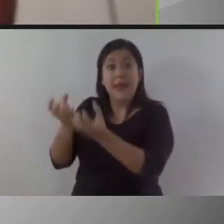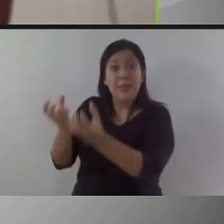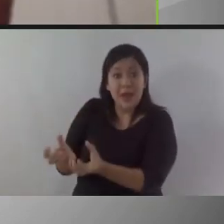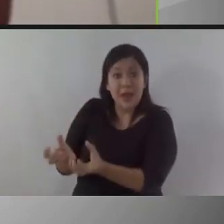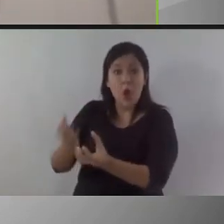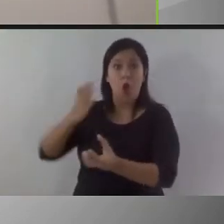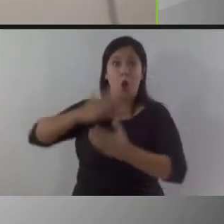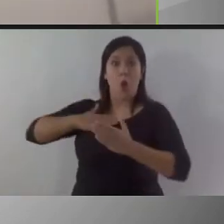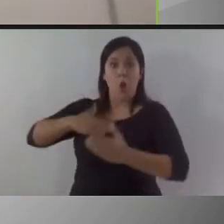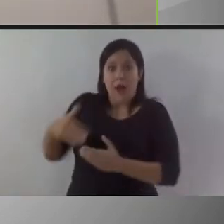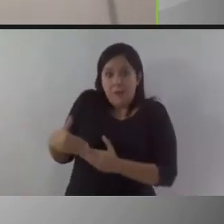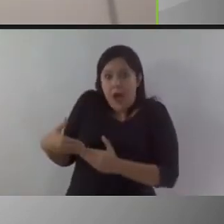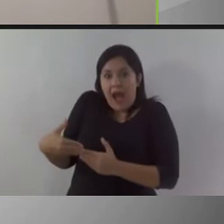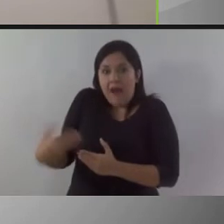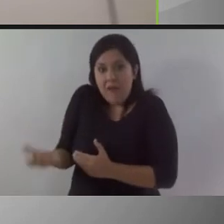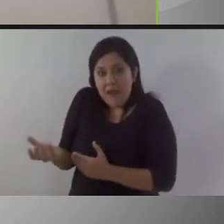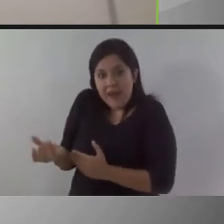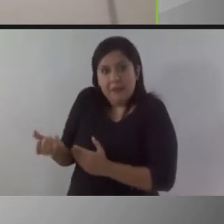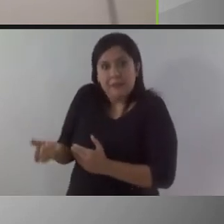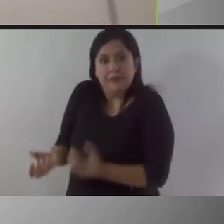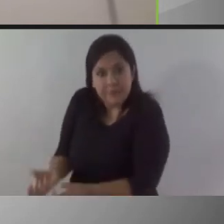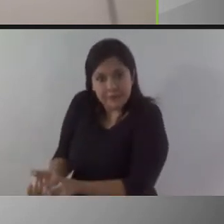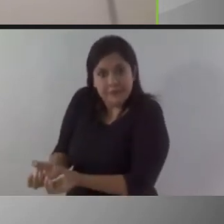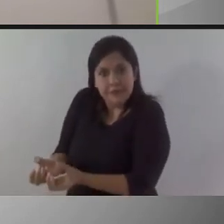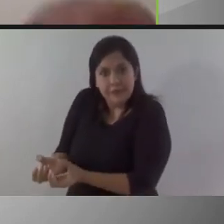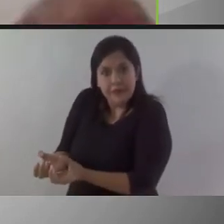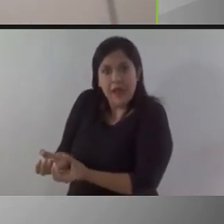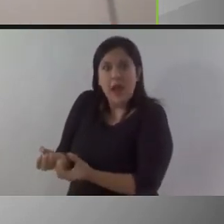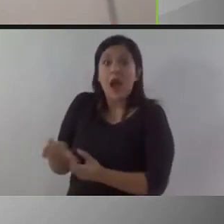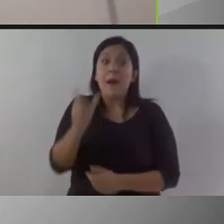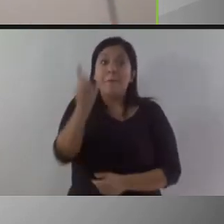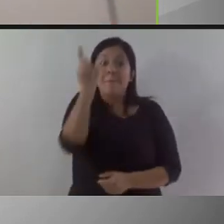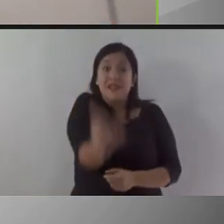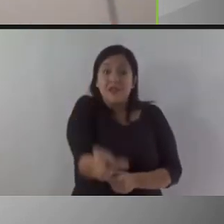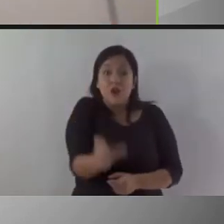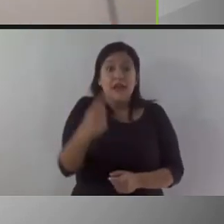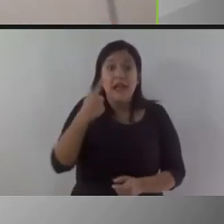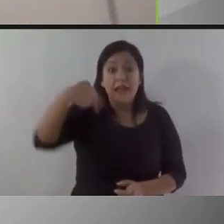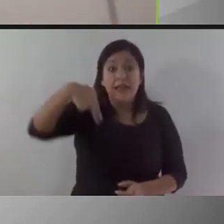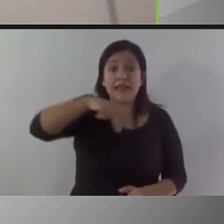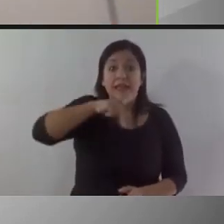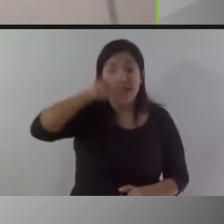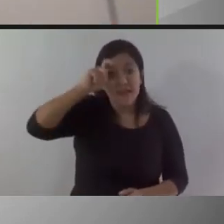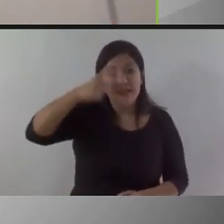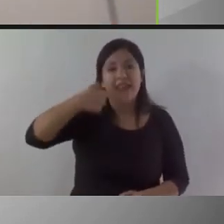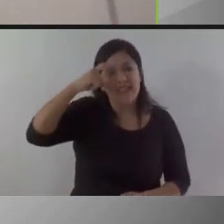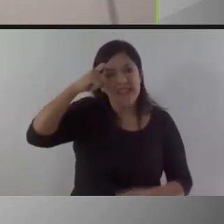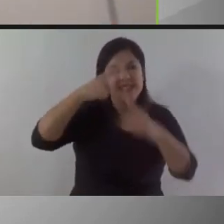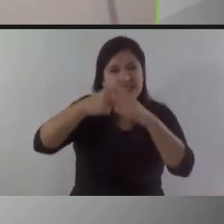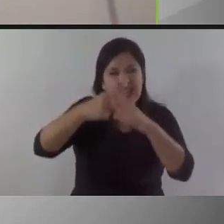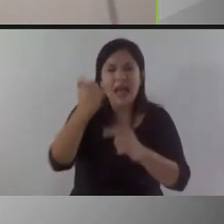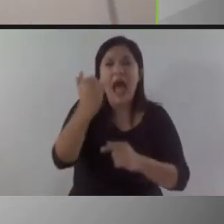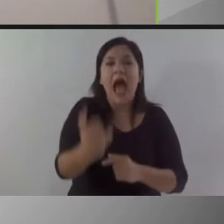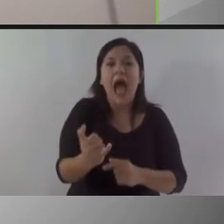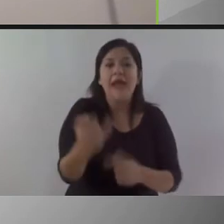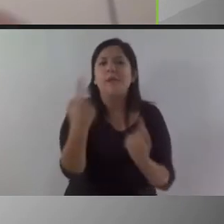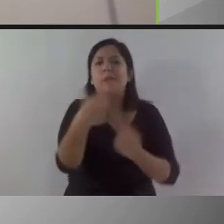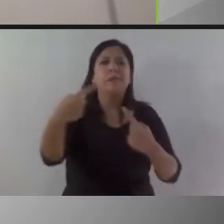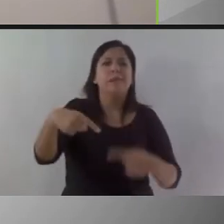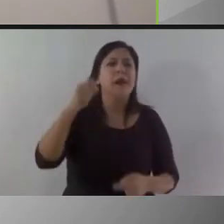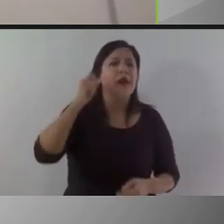testículos afuera del cuerpo. Las personas intersex podemos tener gónadas mixtas, que se